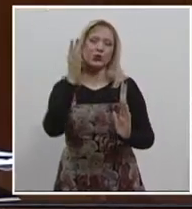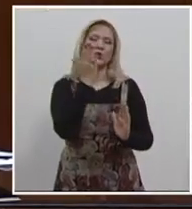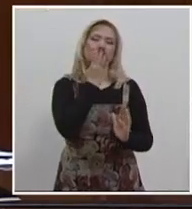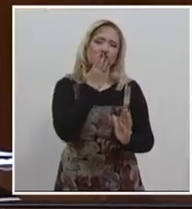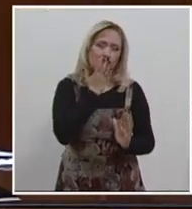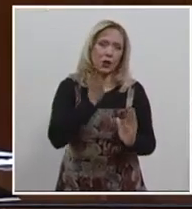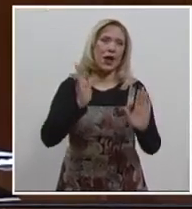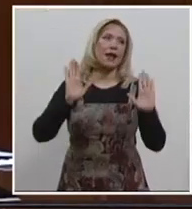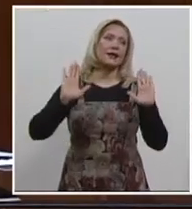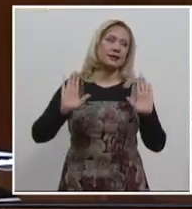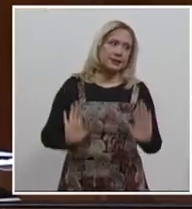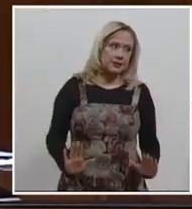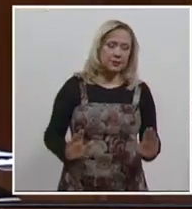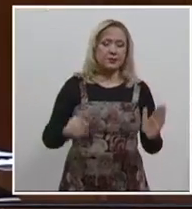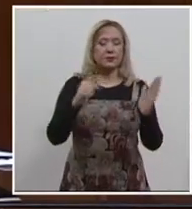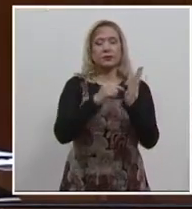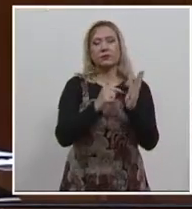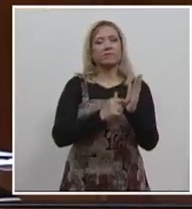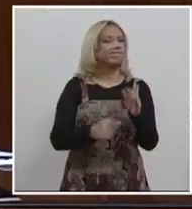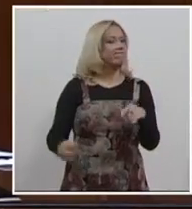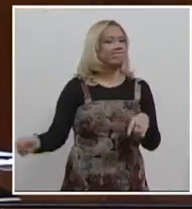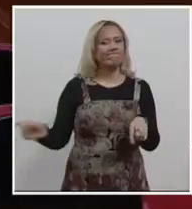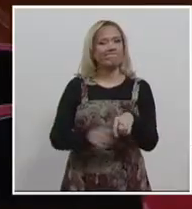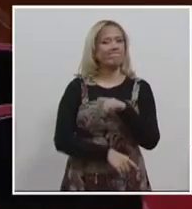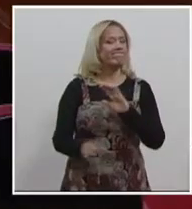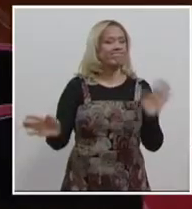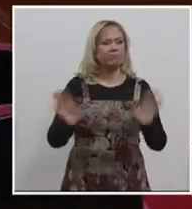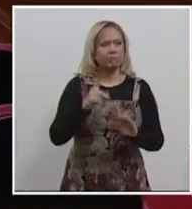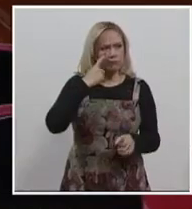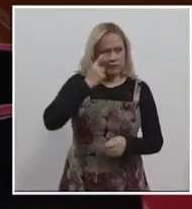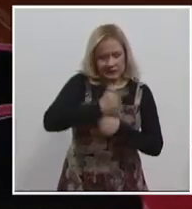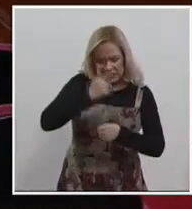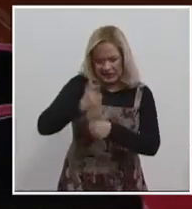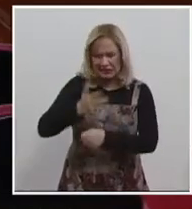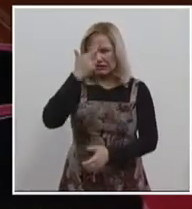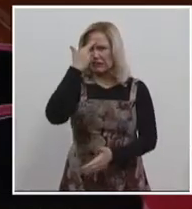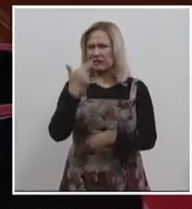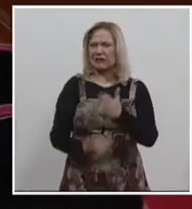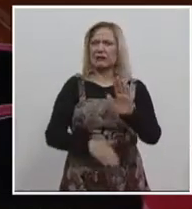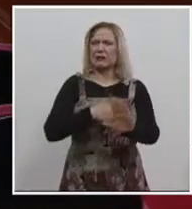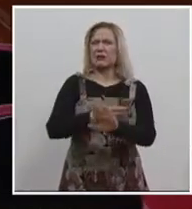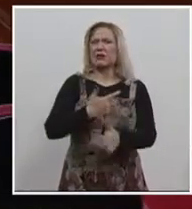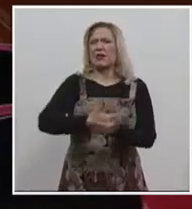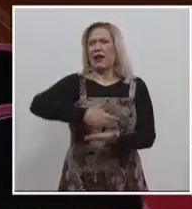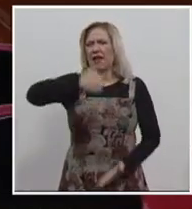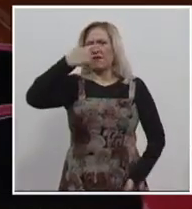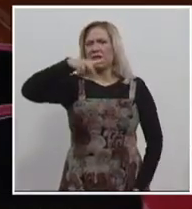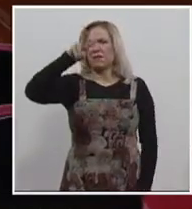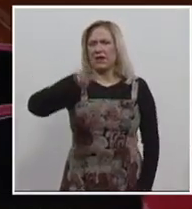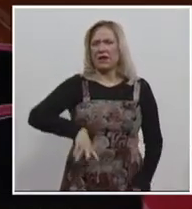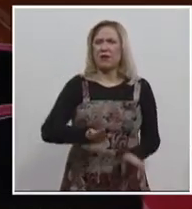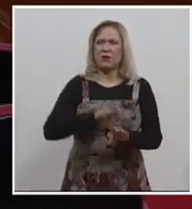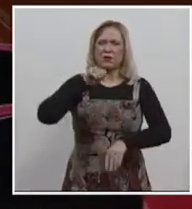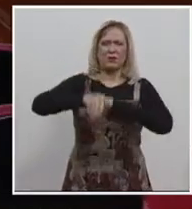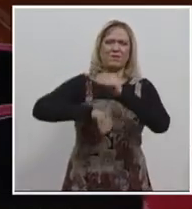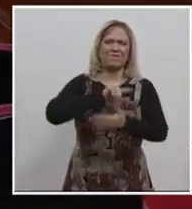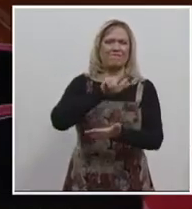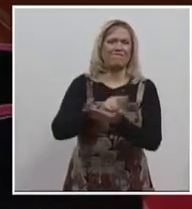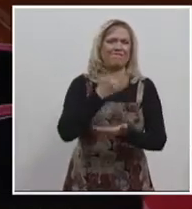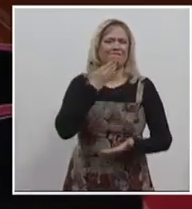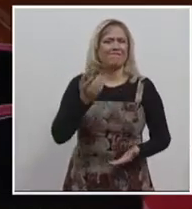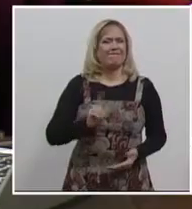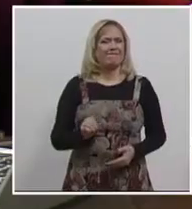Sonora. Esta disposición fue invalidada pues el Pleno identificó violaciones graves al proceso legislativo. Hay